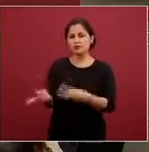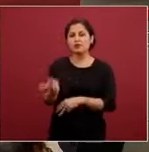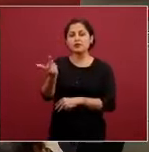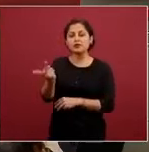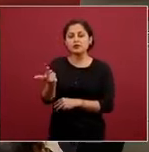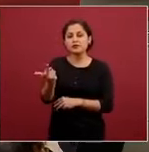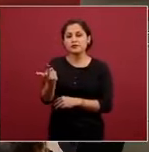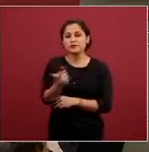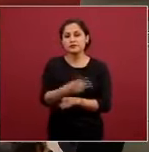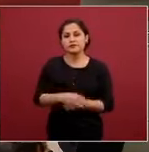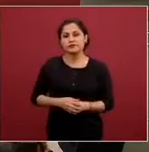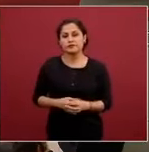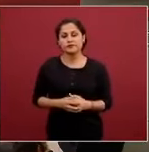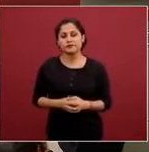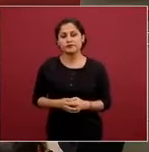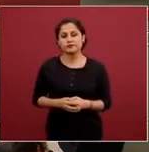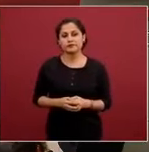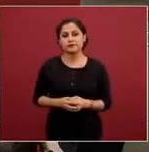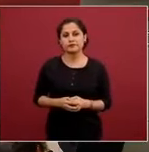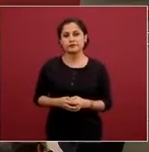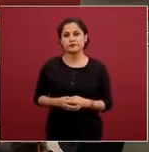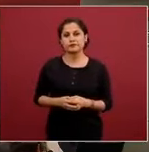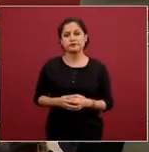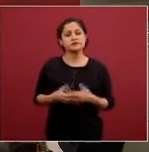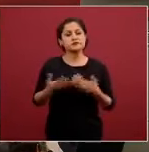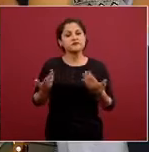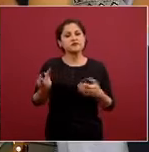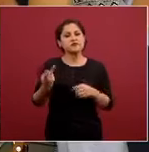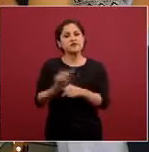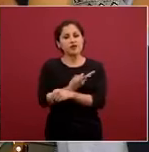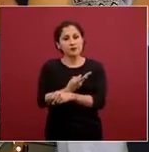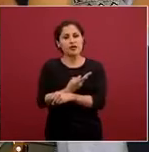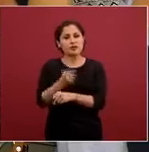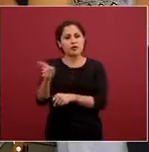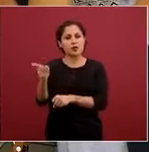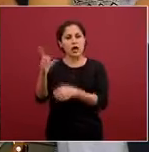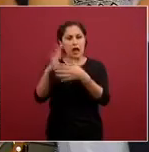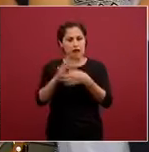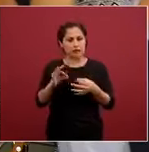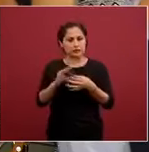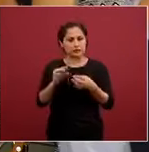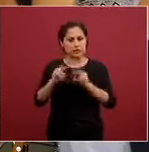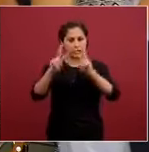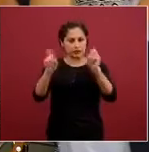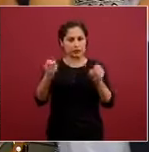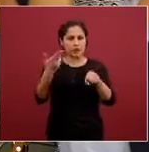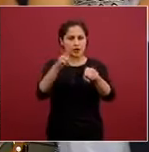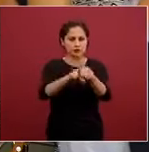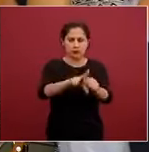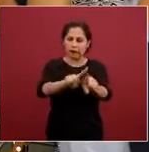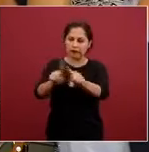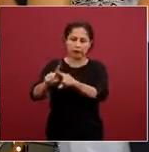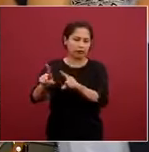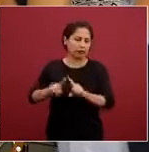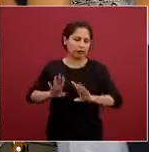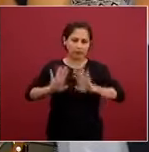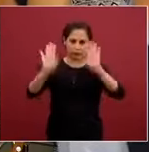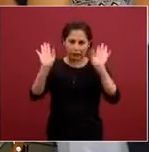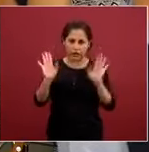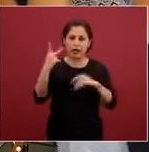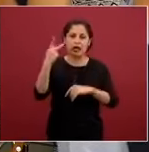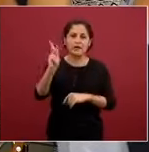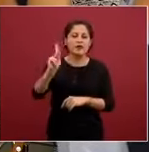hablado de la ocupación hospitalaria y todo, pero sí me gustaría, y a lo mejor ustedes deben de tener ese